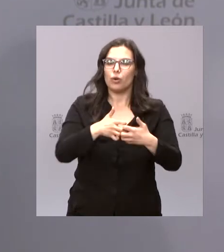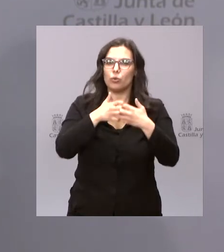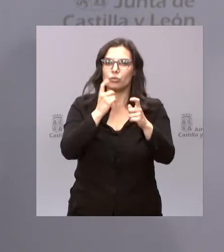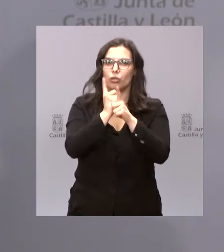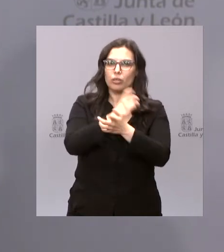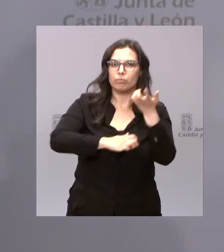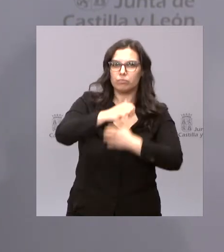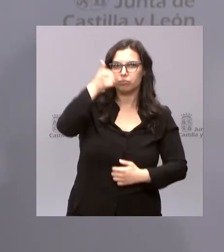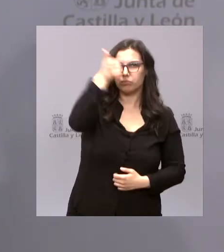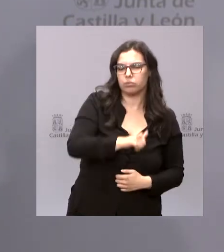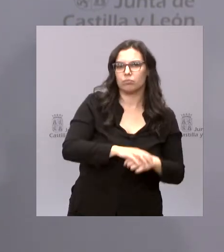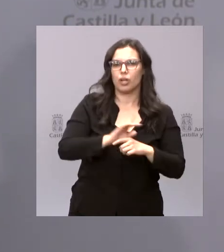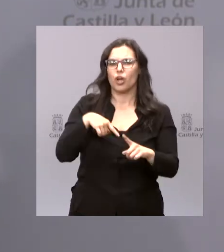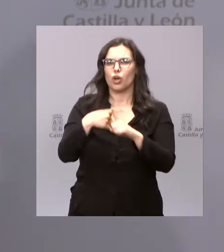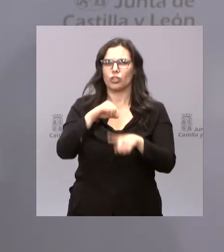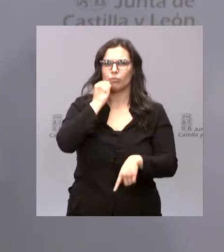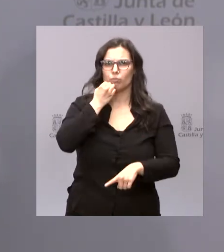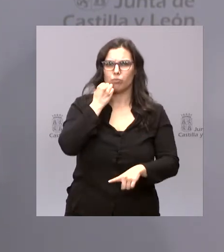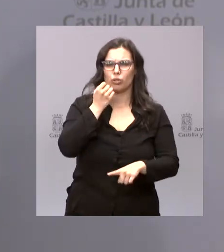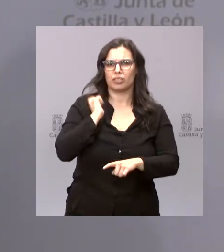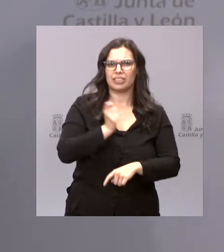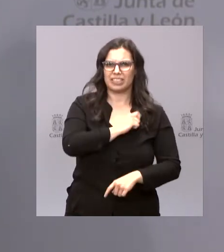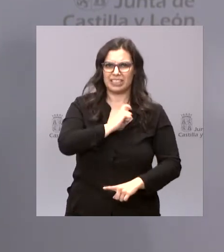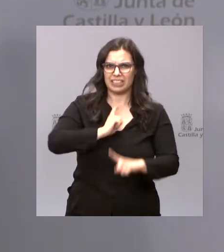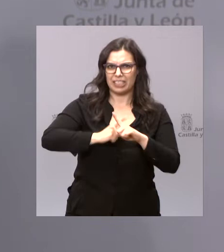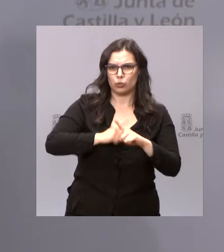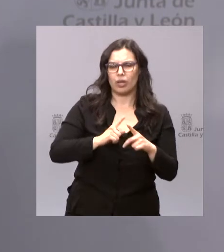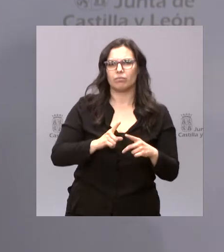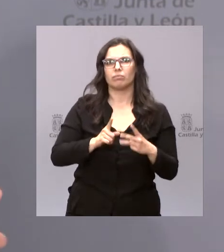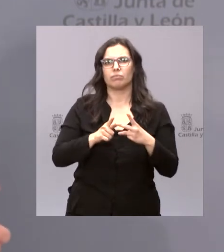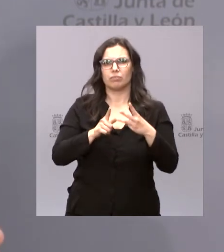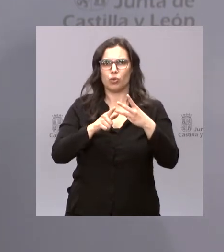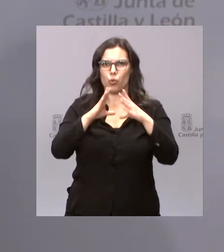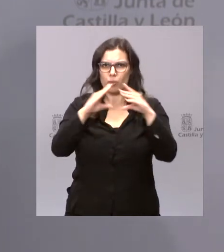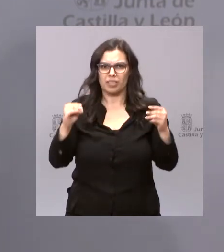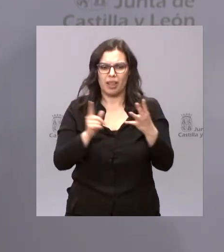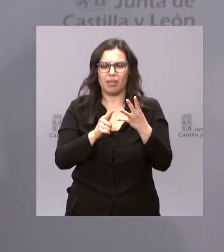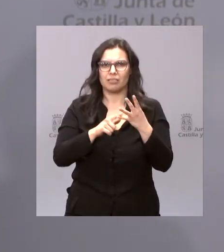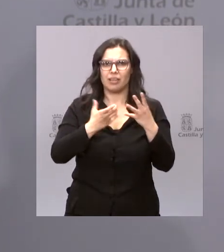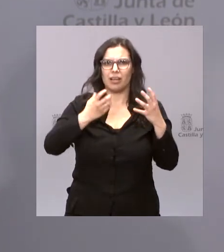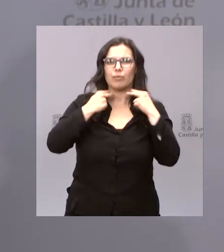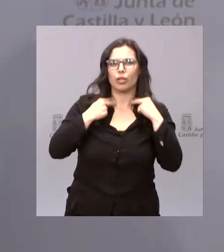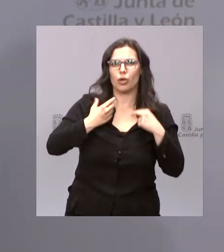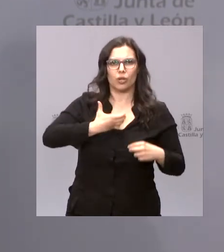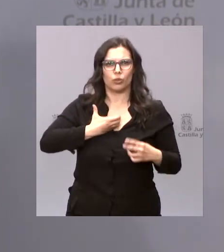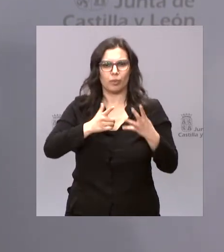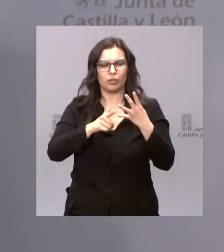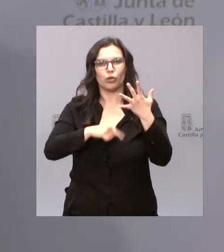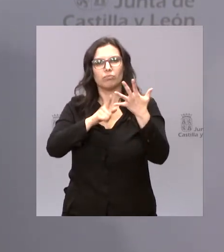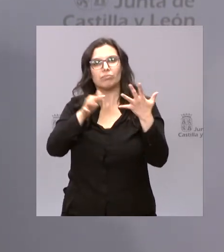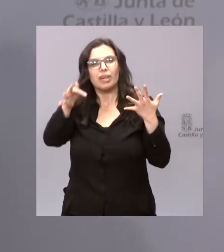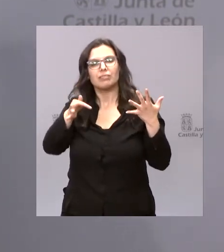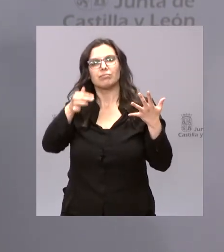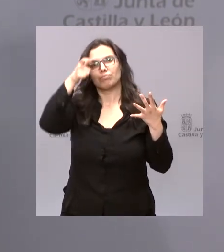y contra la explotación sexual, en nuestras universidades, en nuestras entidades locales y en el ámbito de la mujer